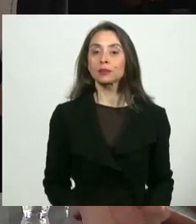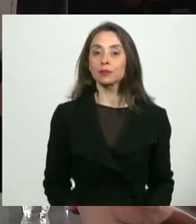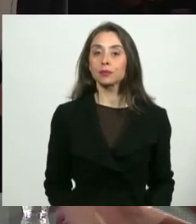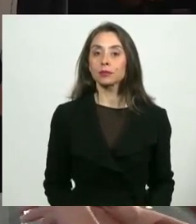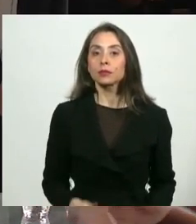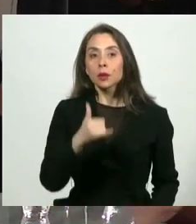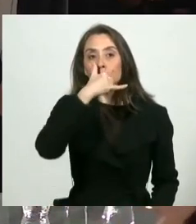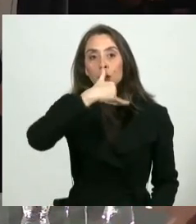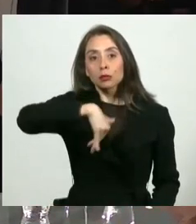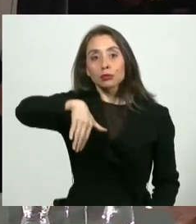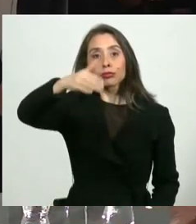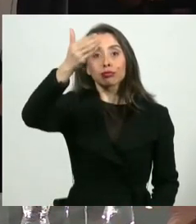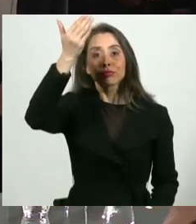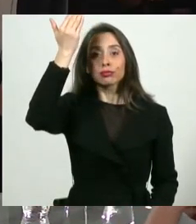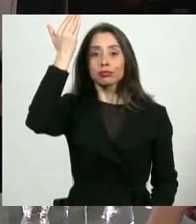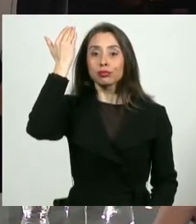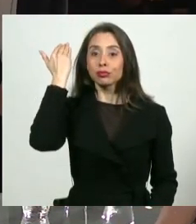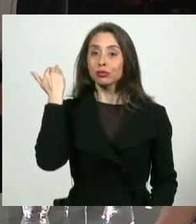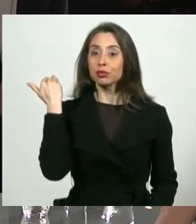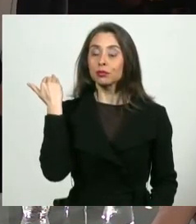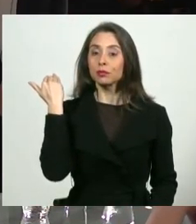Desde hace mucho tiempo que